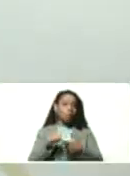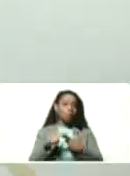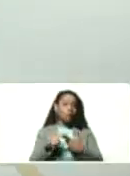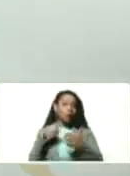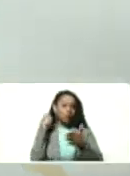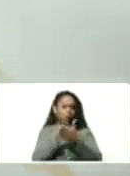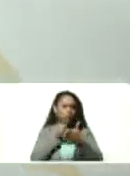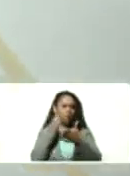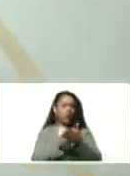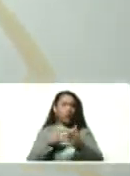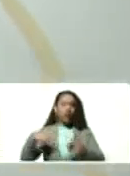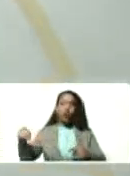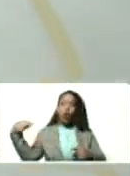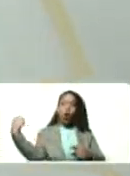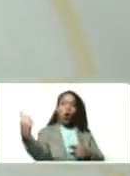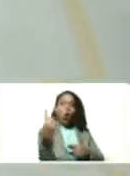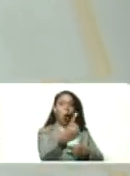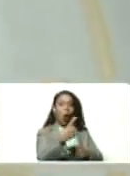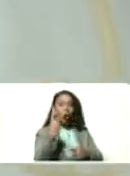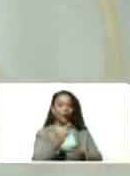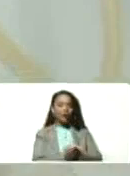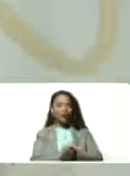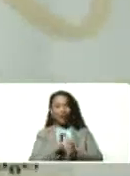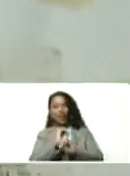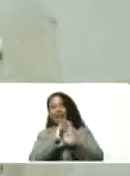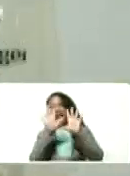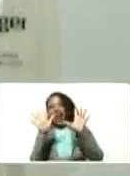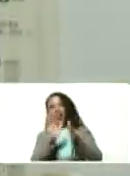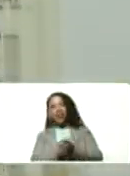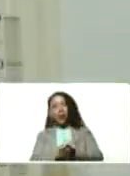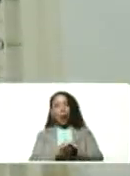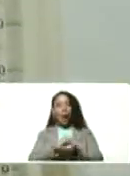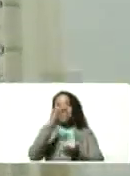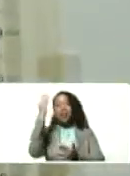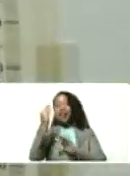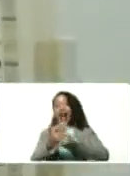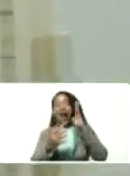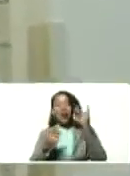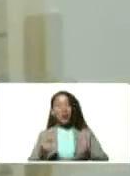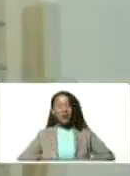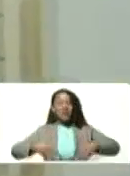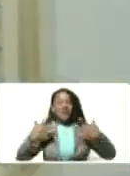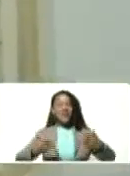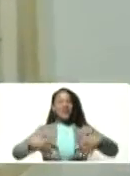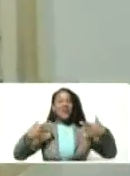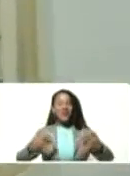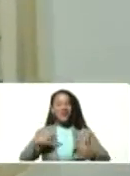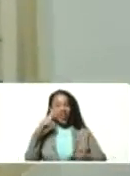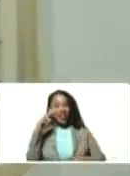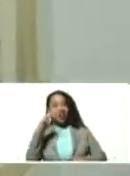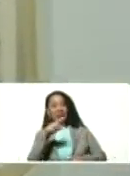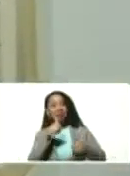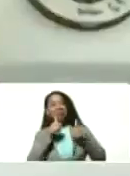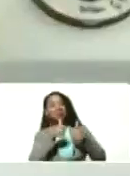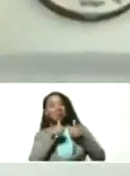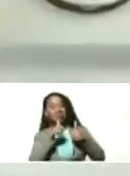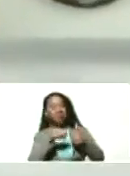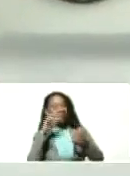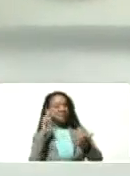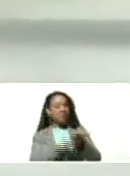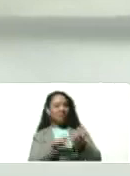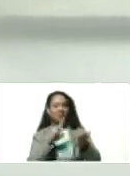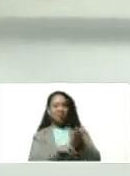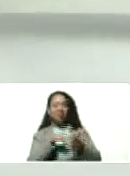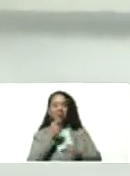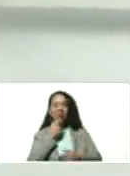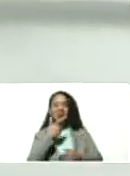la lucha, como estamos todos, ¿verdad? Claro. Milagro tiene un ánimo verdaderamente